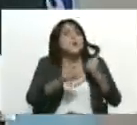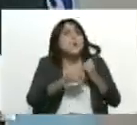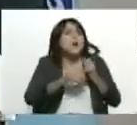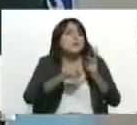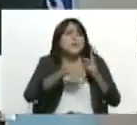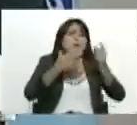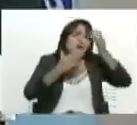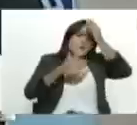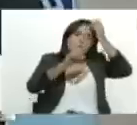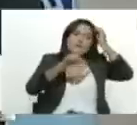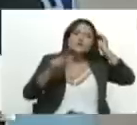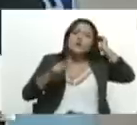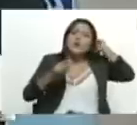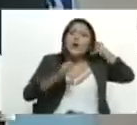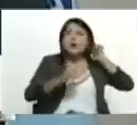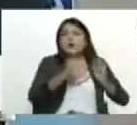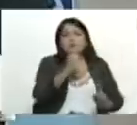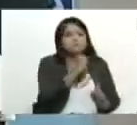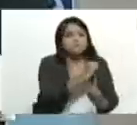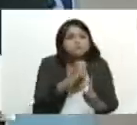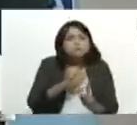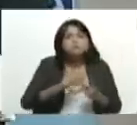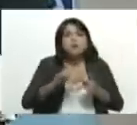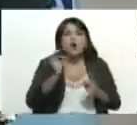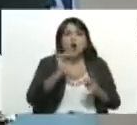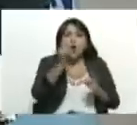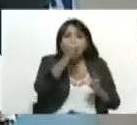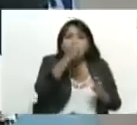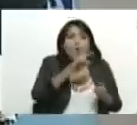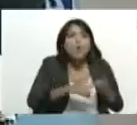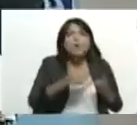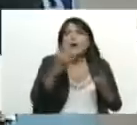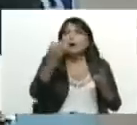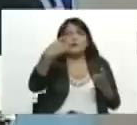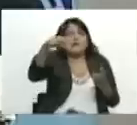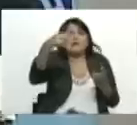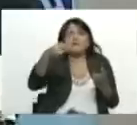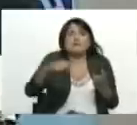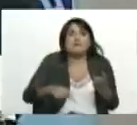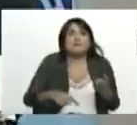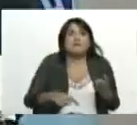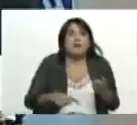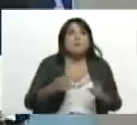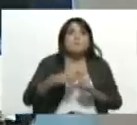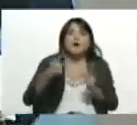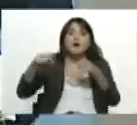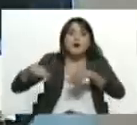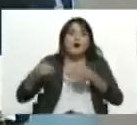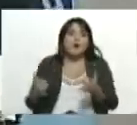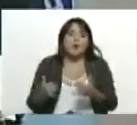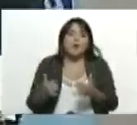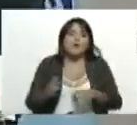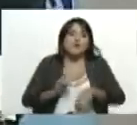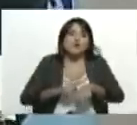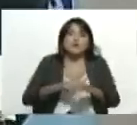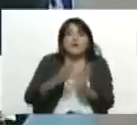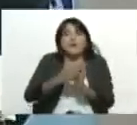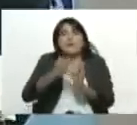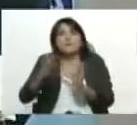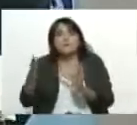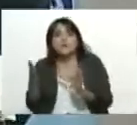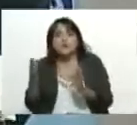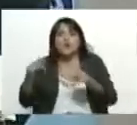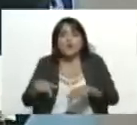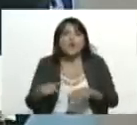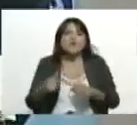comunes y obviamente este que estoy mencionando el día de hoy y que me he tomado este tiempo siendo hoy